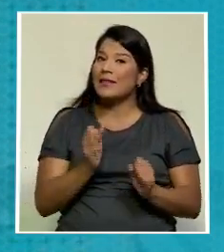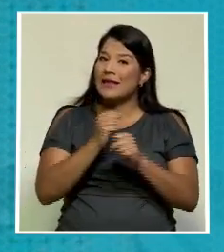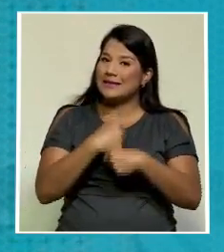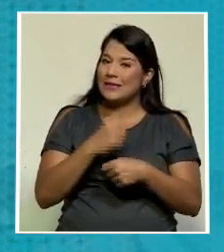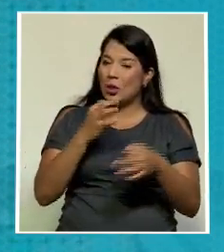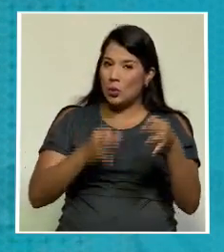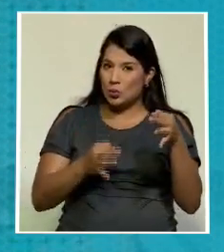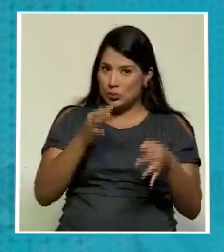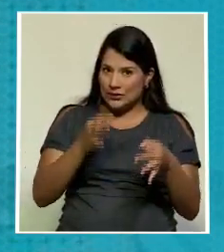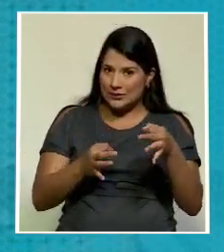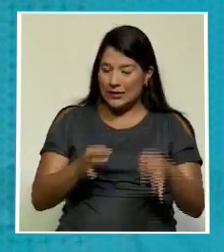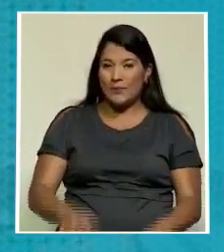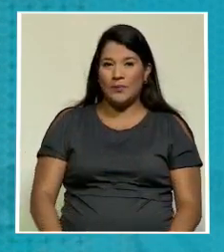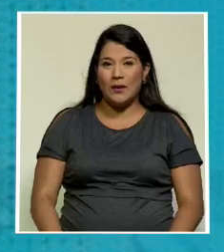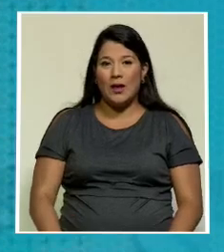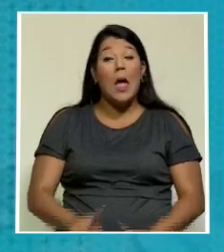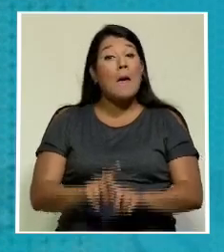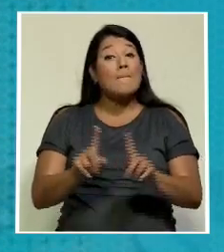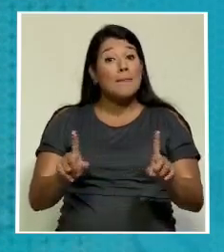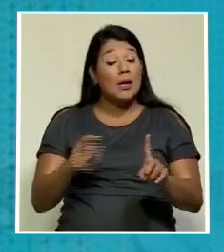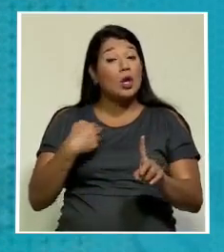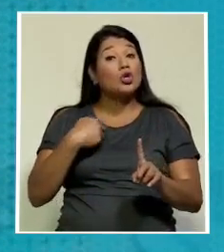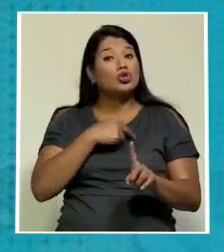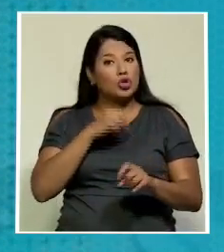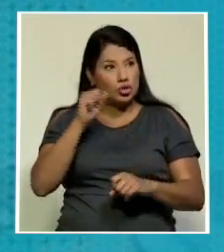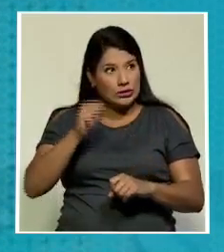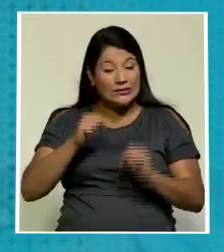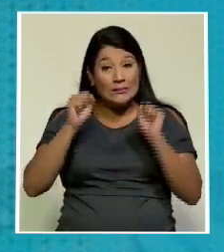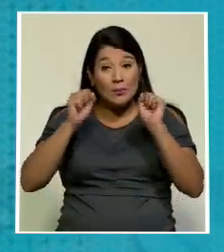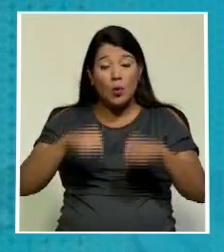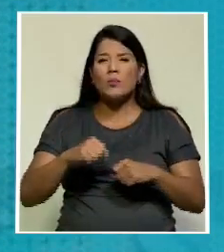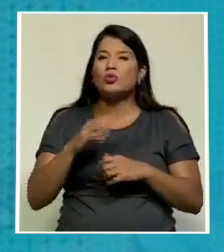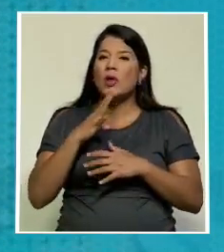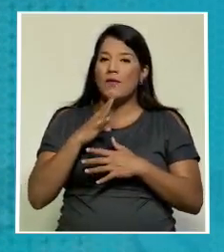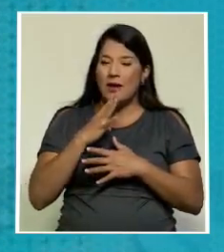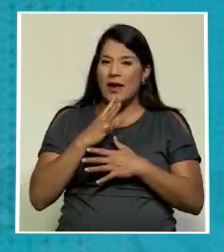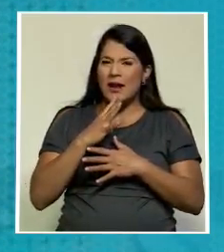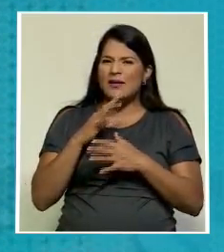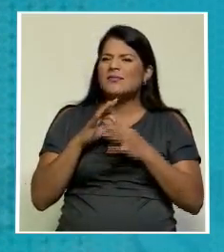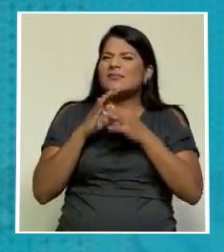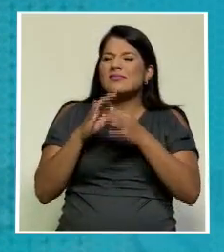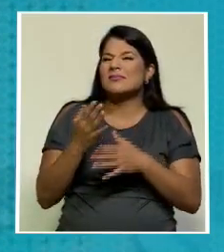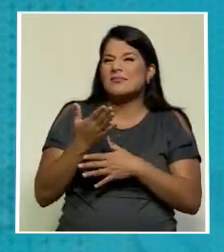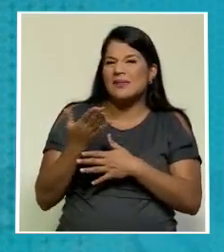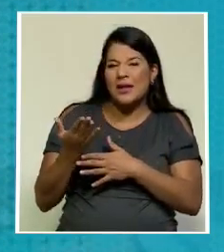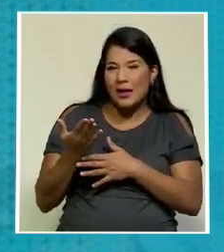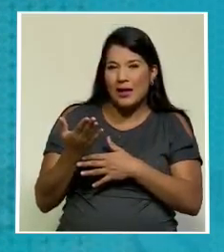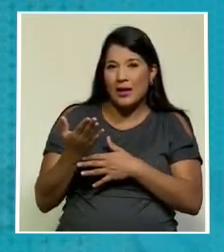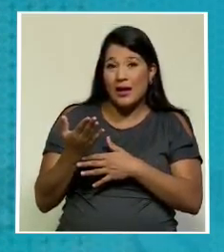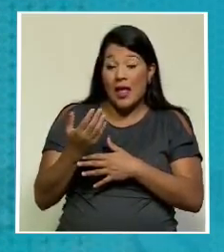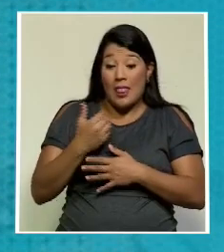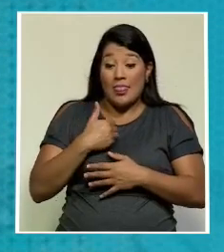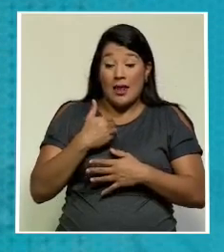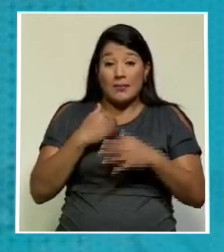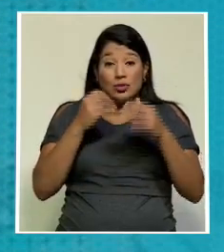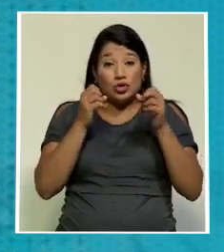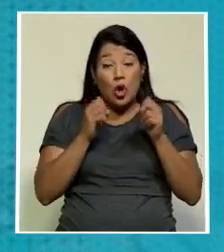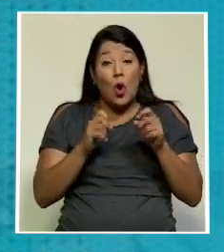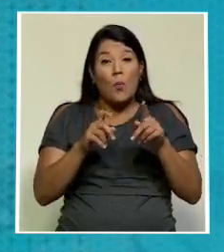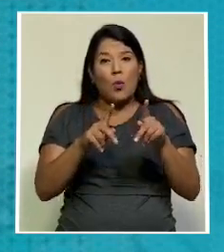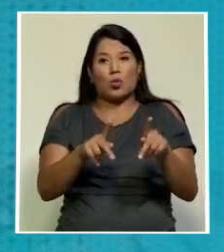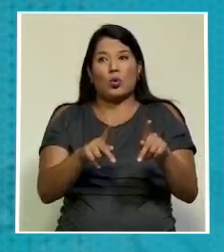corresponde. Pero sí podemos hablar de que hay una oportunidad a llegar a